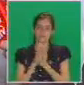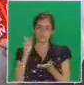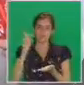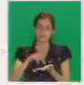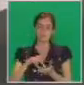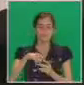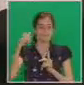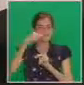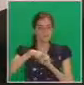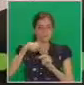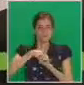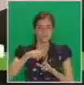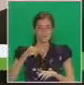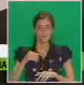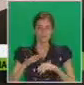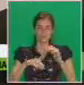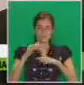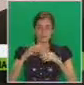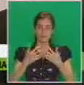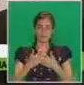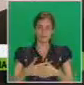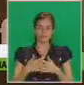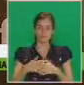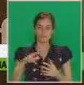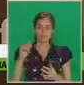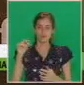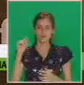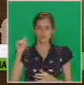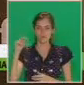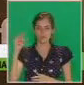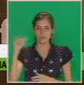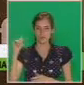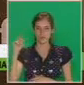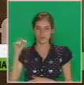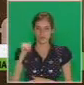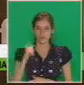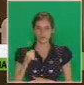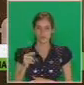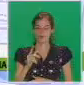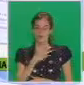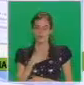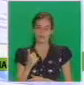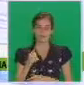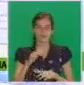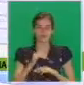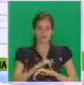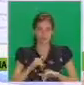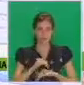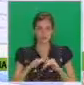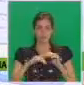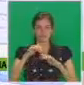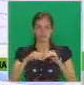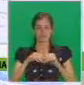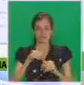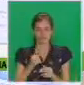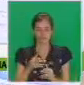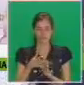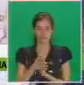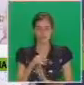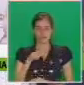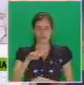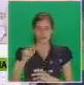a esta lucha. La constructora Eiffel, ubicada en La Urbina, Caracas, se rehúsa a culminar los trabajos iniciados en estos 33